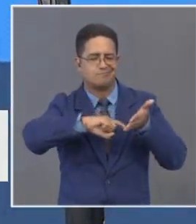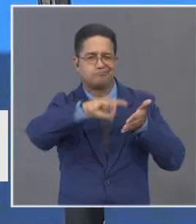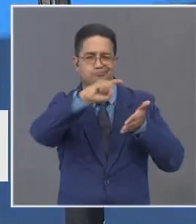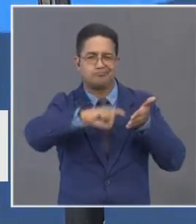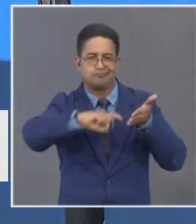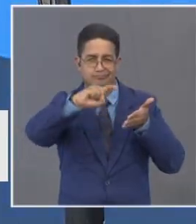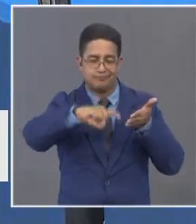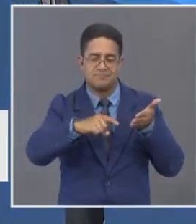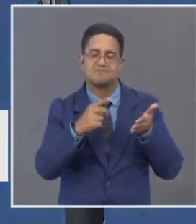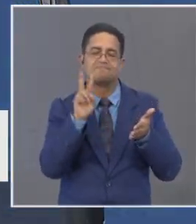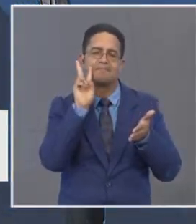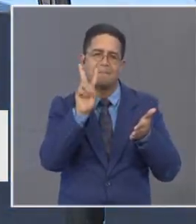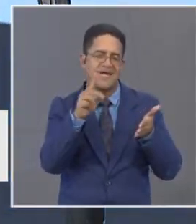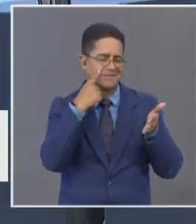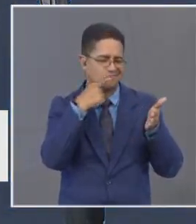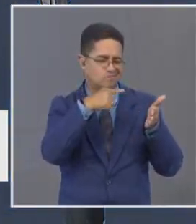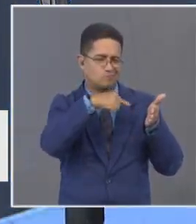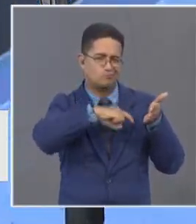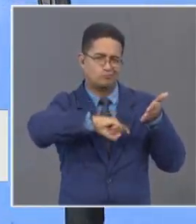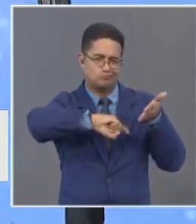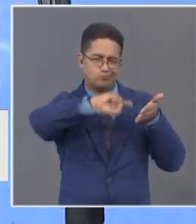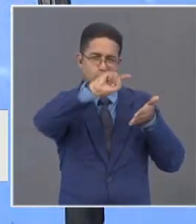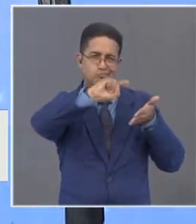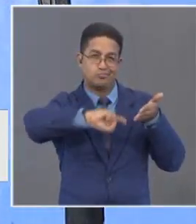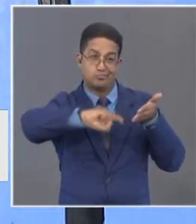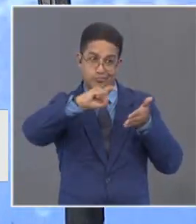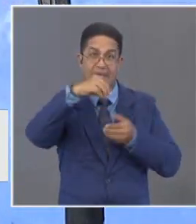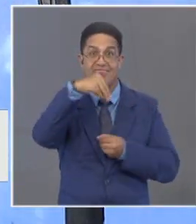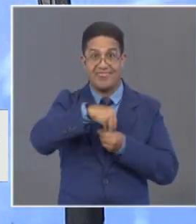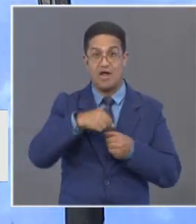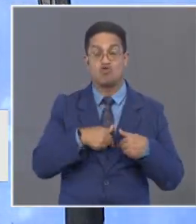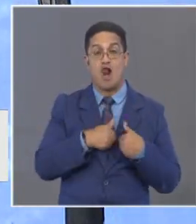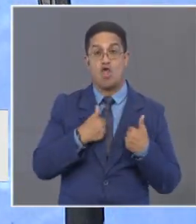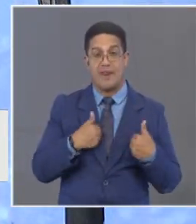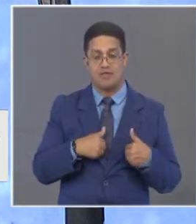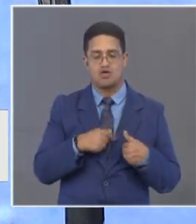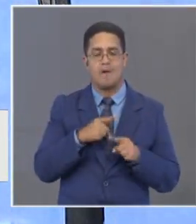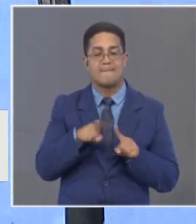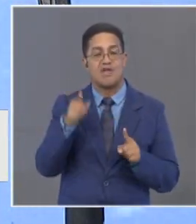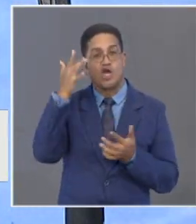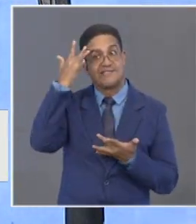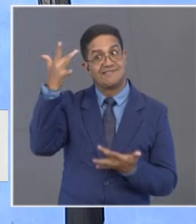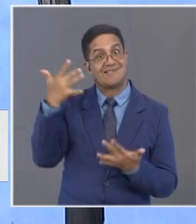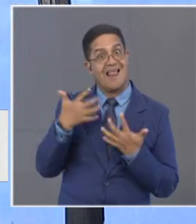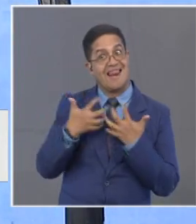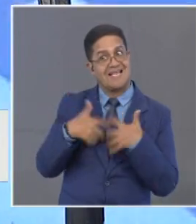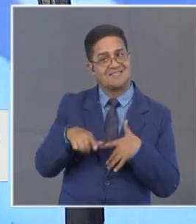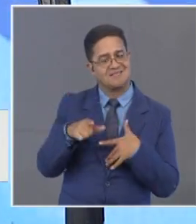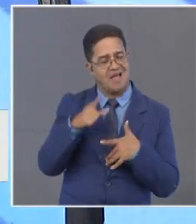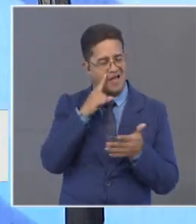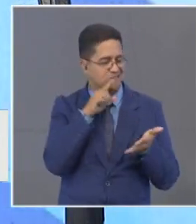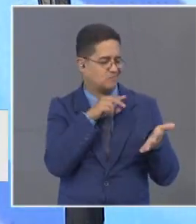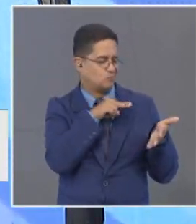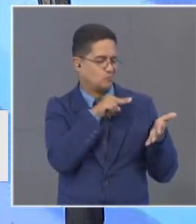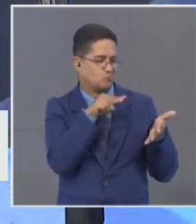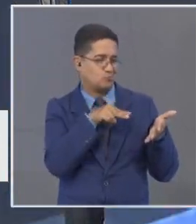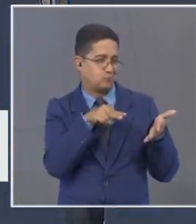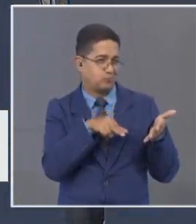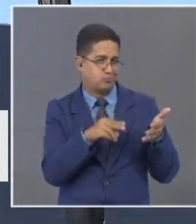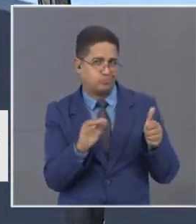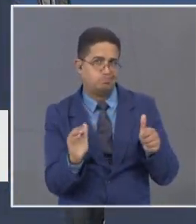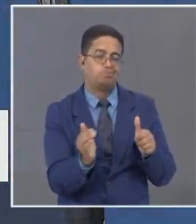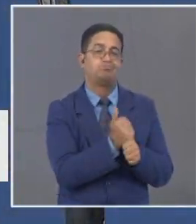vectores que se pueden originar en el corazón, pero esta inteligencia artificial utiliza todos estos vectores para poder